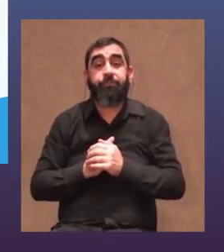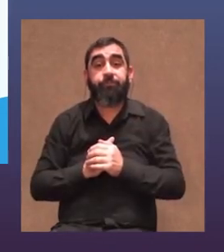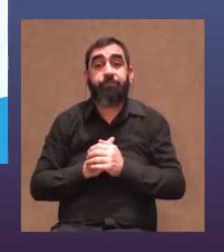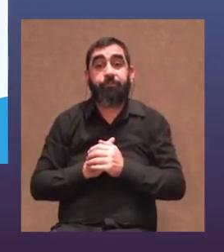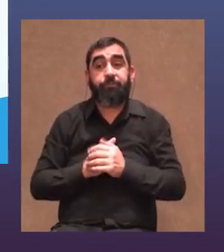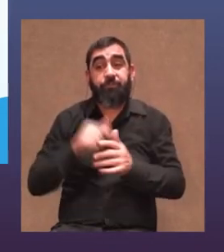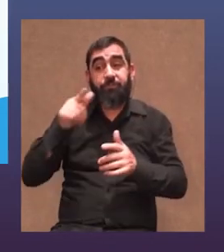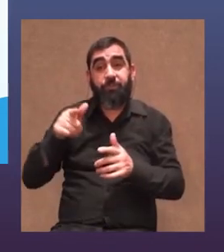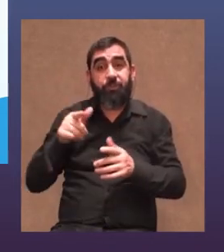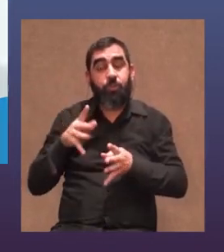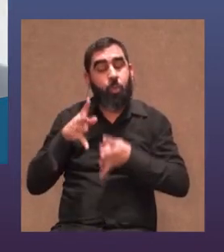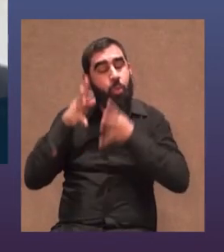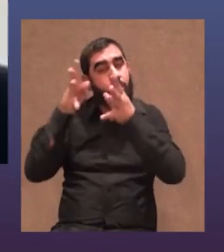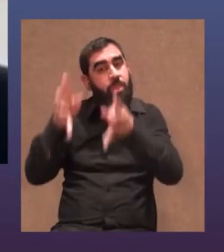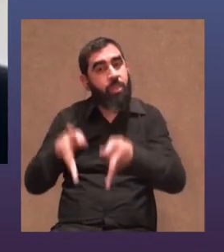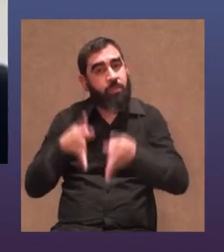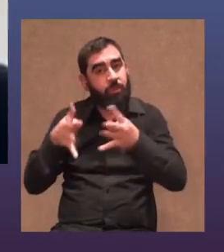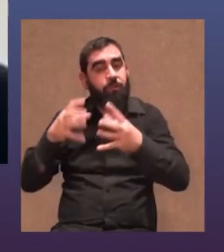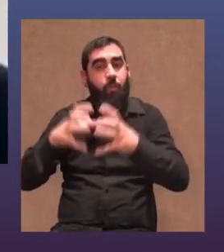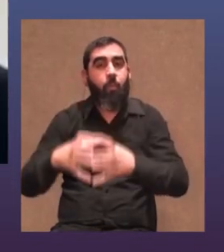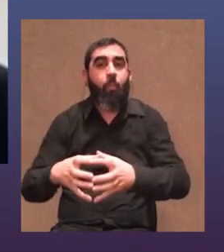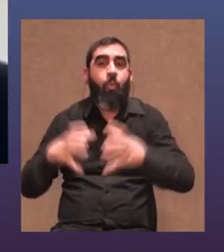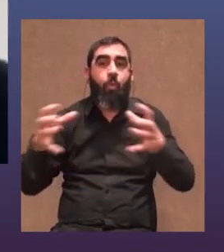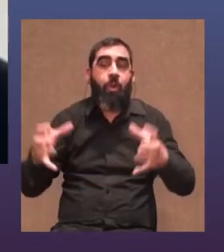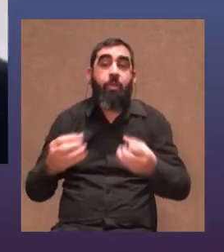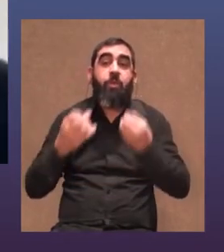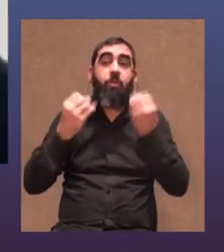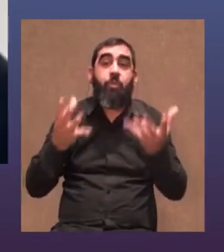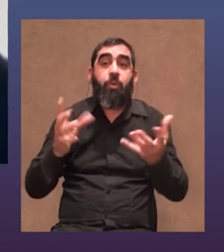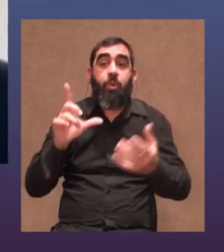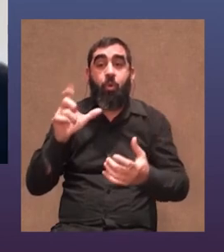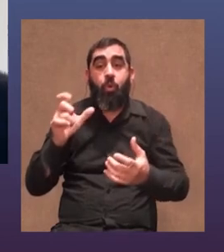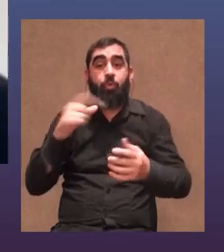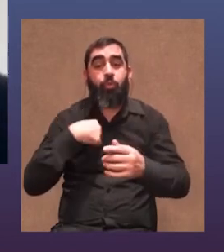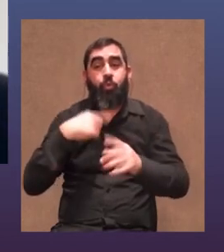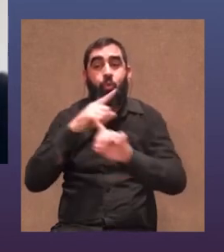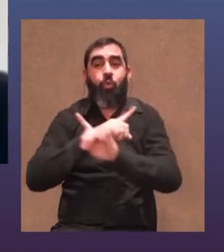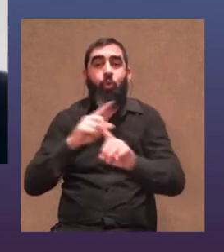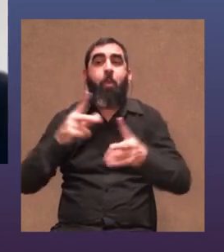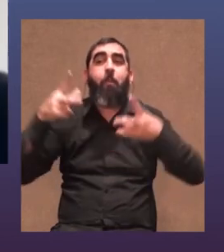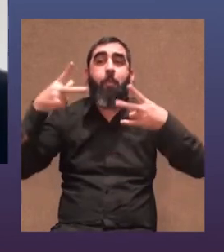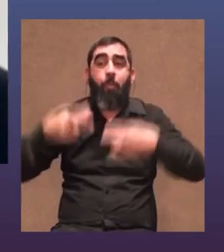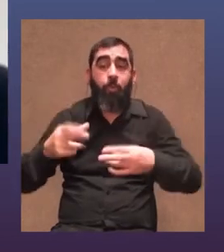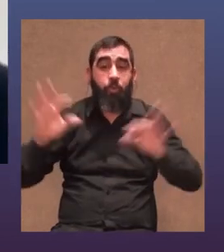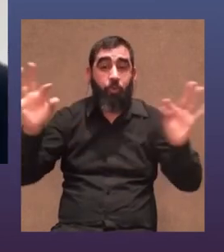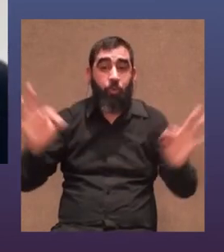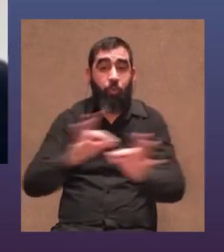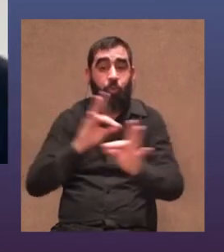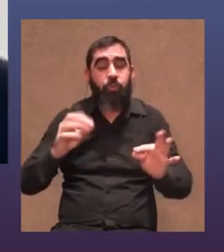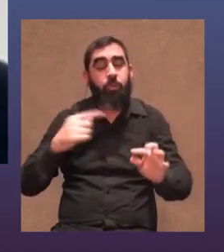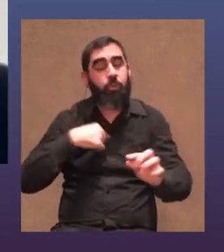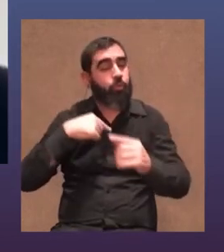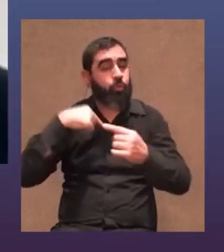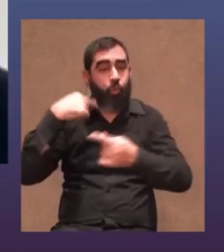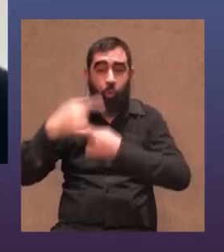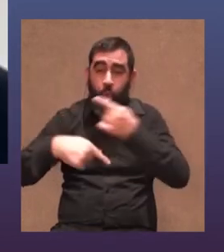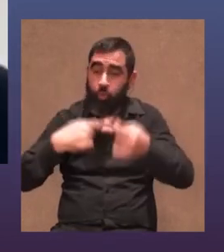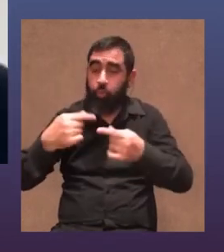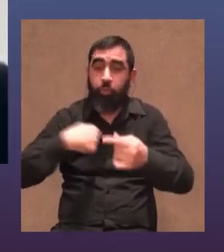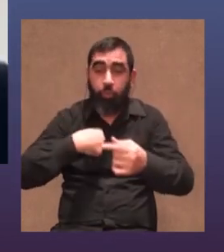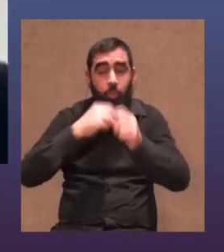Y es un gran desafío, porque obviamente yo no voy a dejar de hacer música mientras